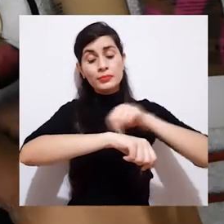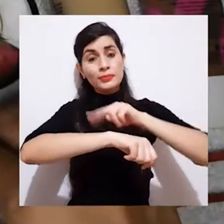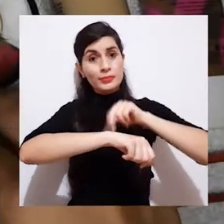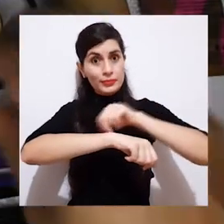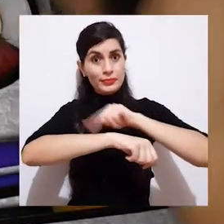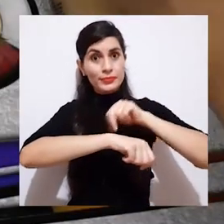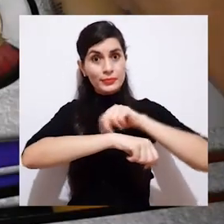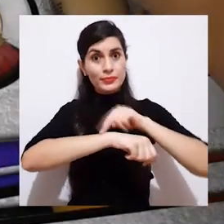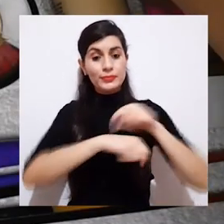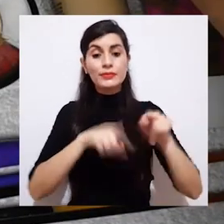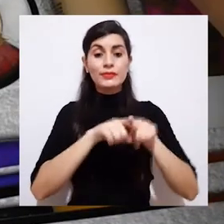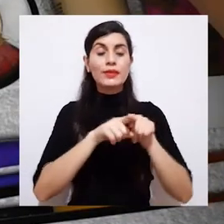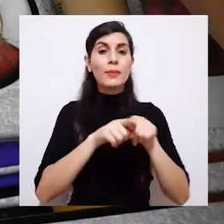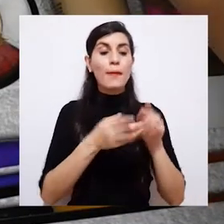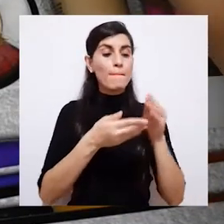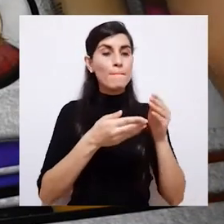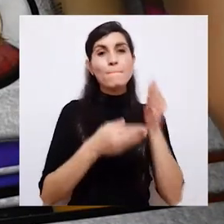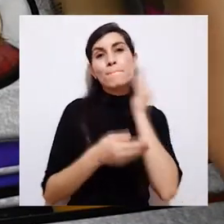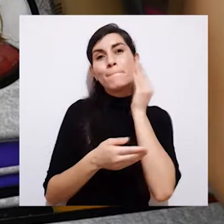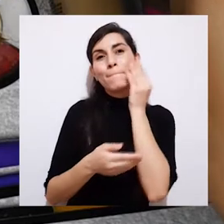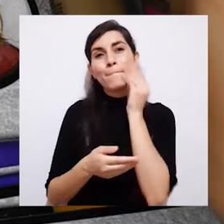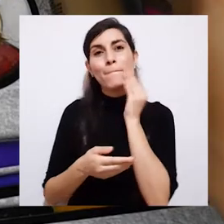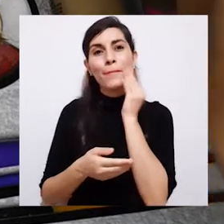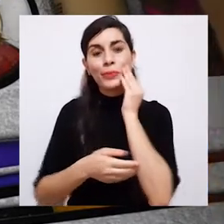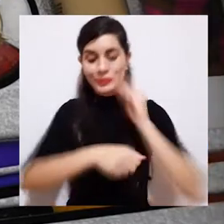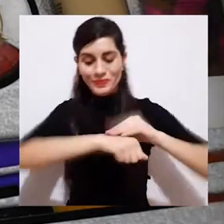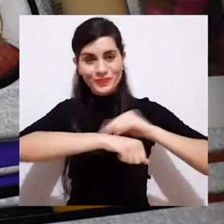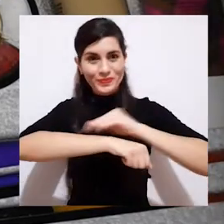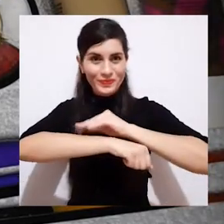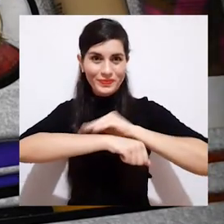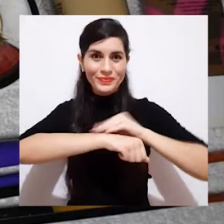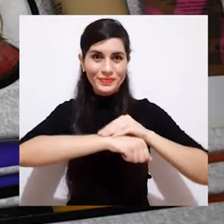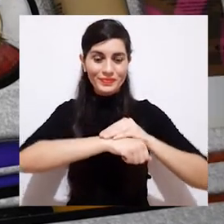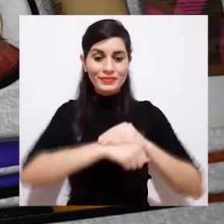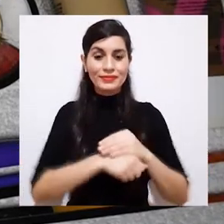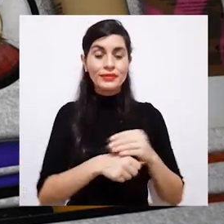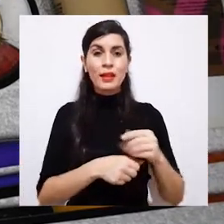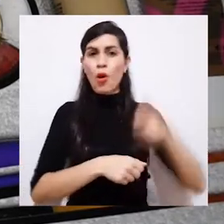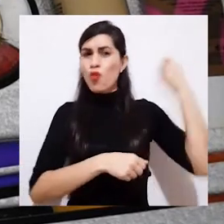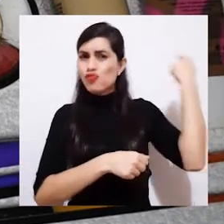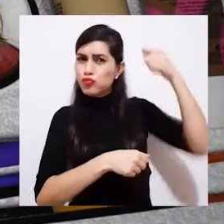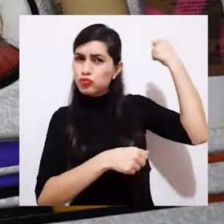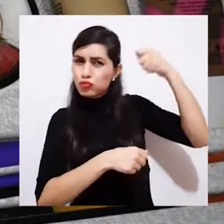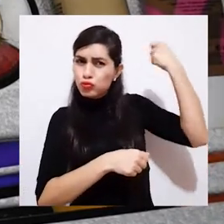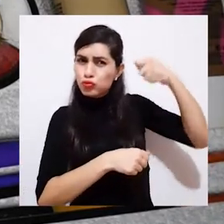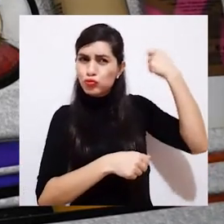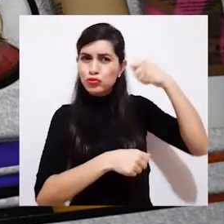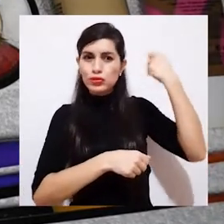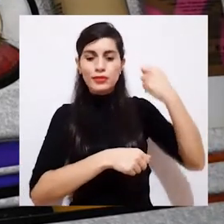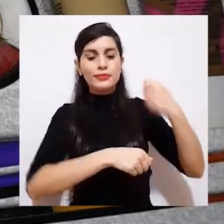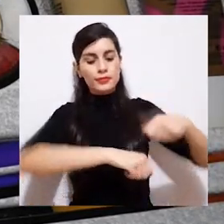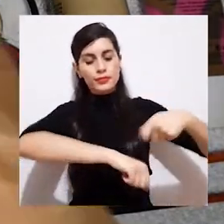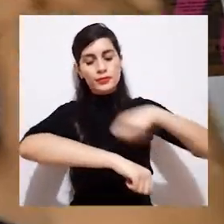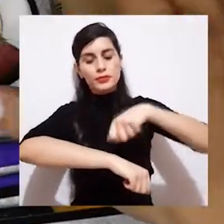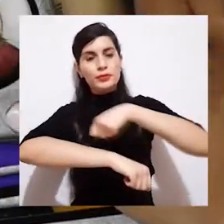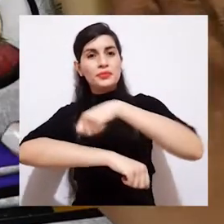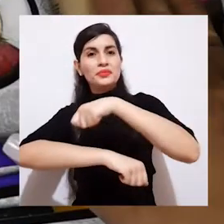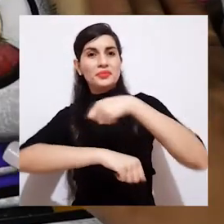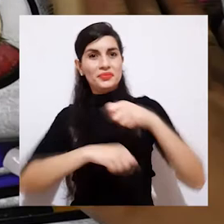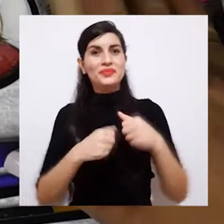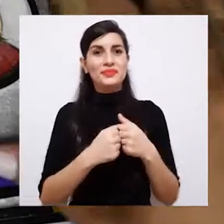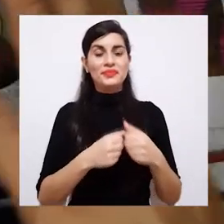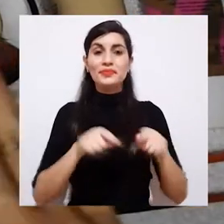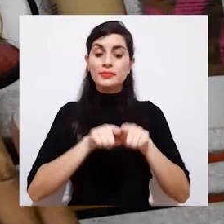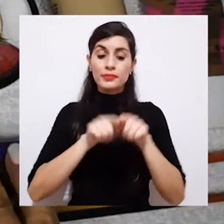cerda sintética, Kleenex o paños de papel, un secador de pelo para secar el látex y estos